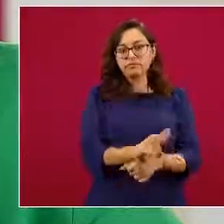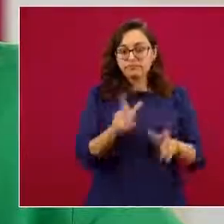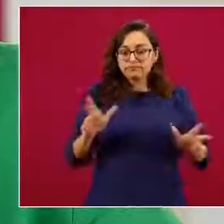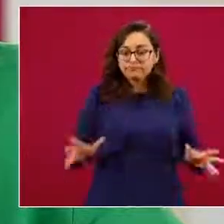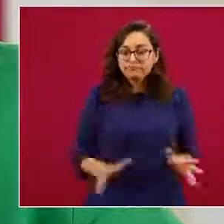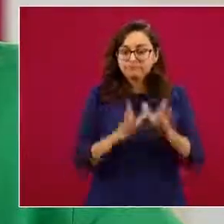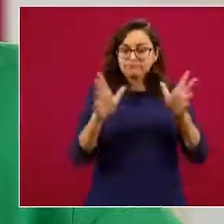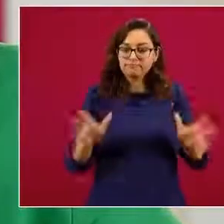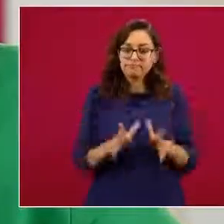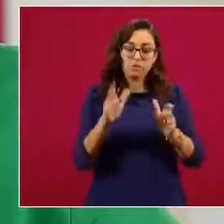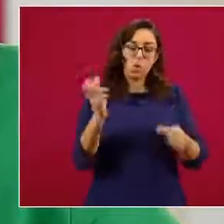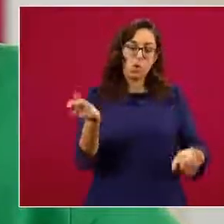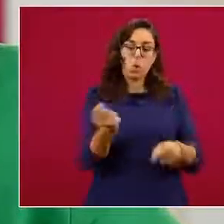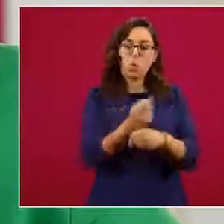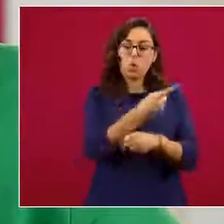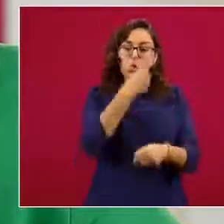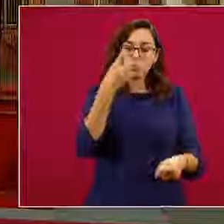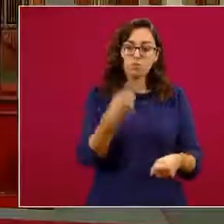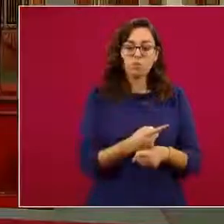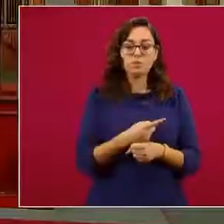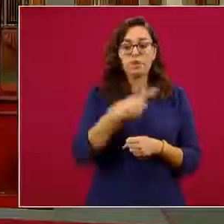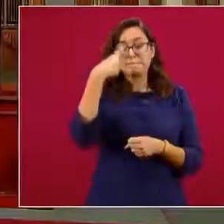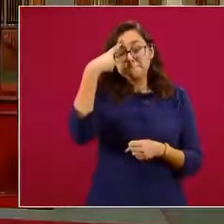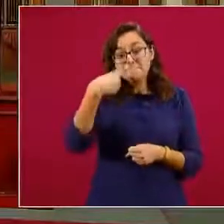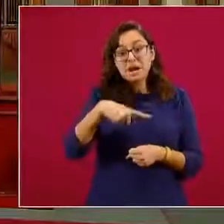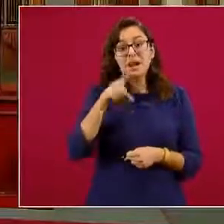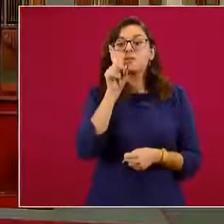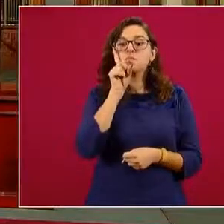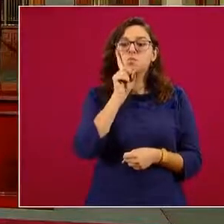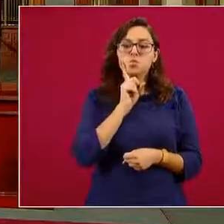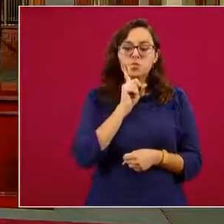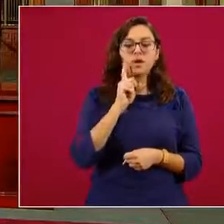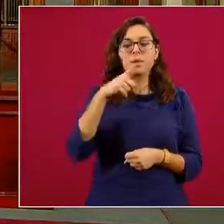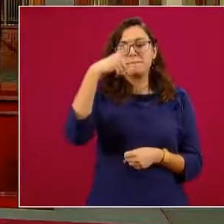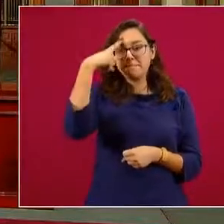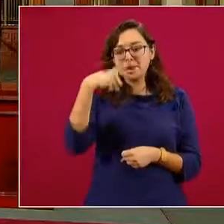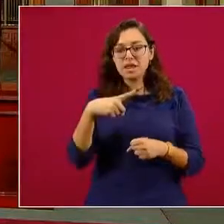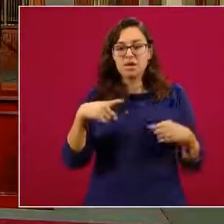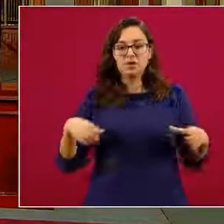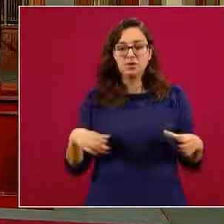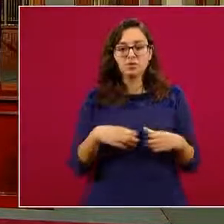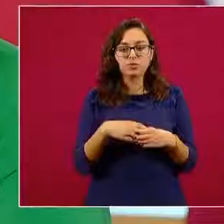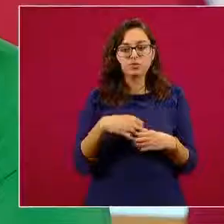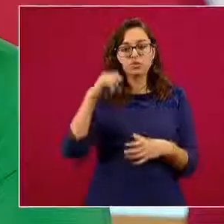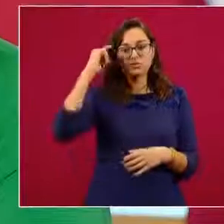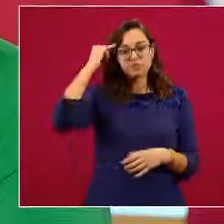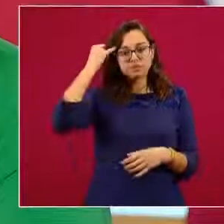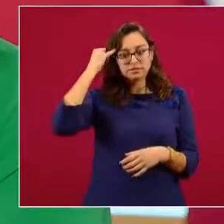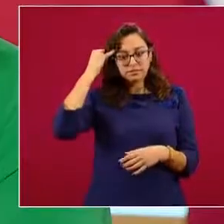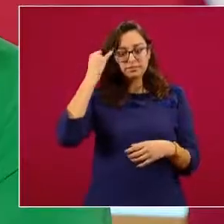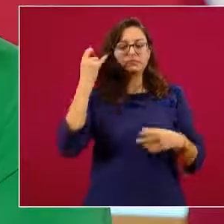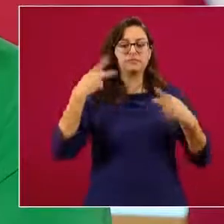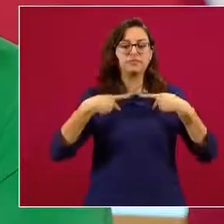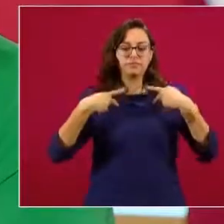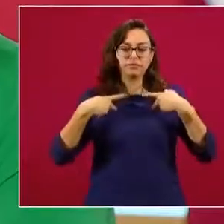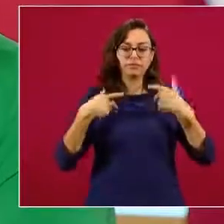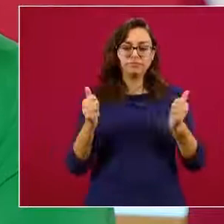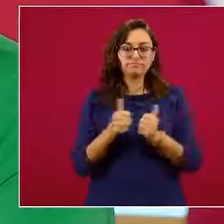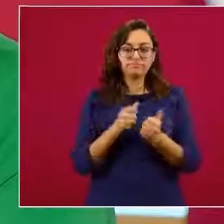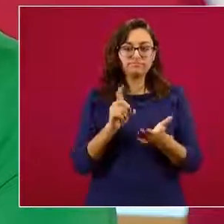afirmativas, a dar oportunidades a las mujeres, a los pueblos indígenas, a las personas con discapacidad. O